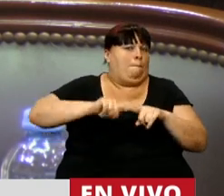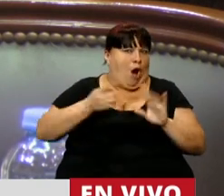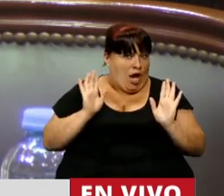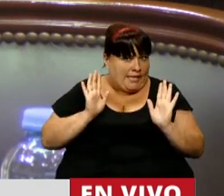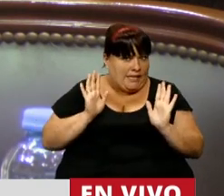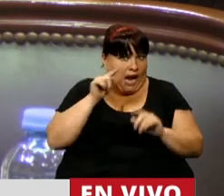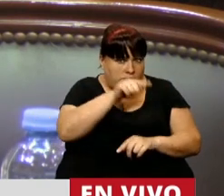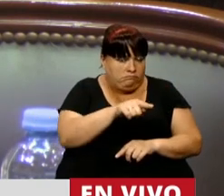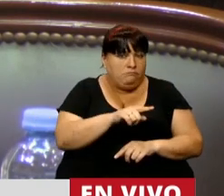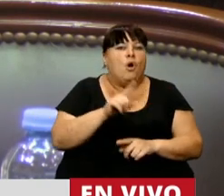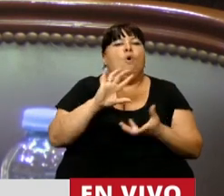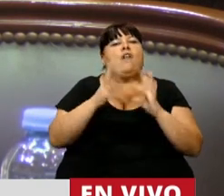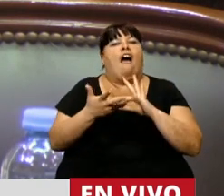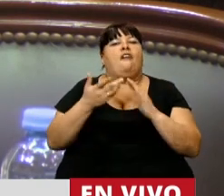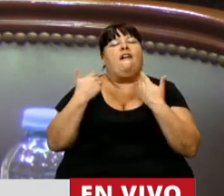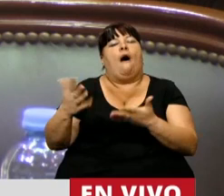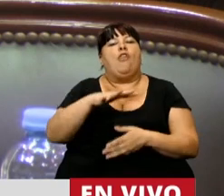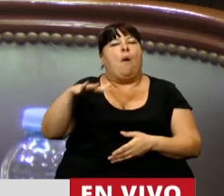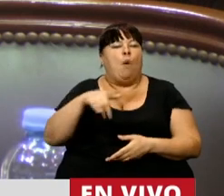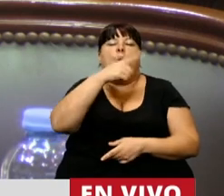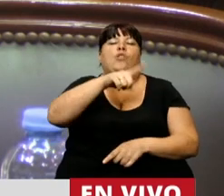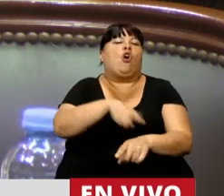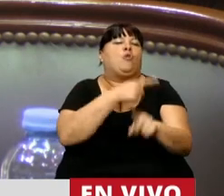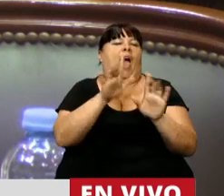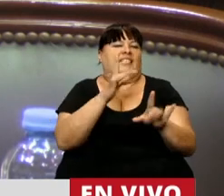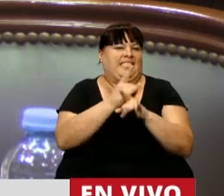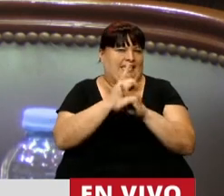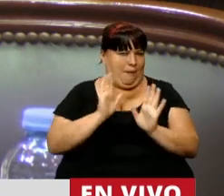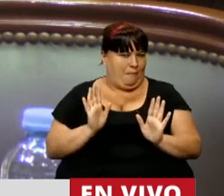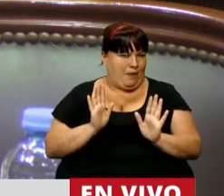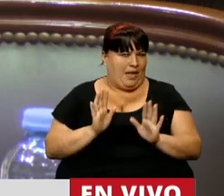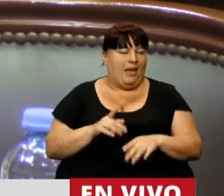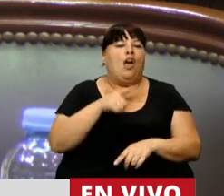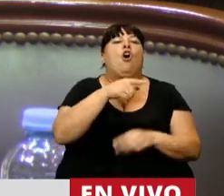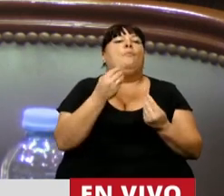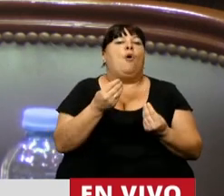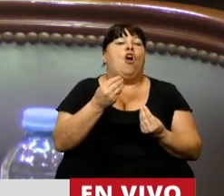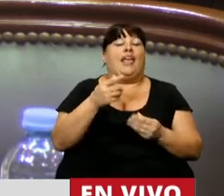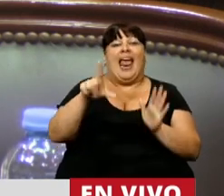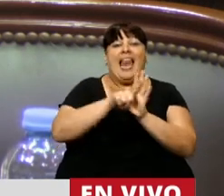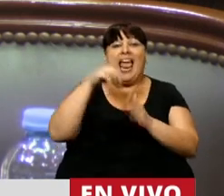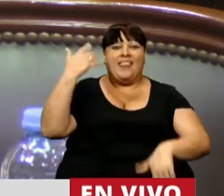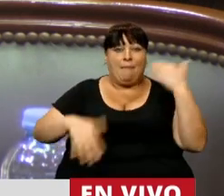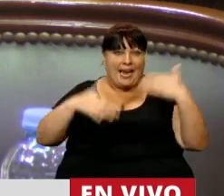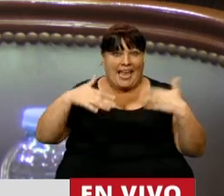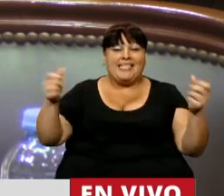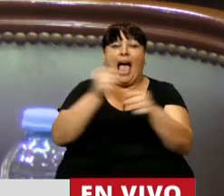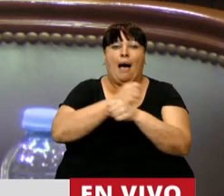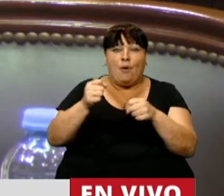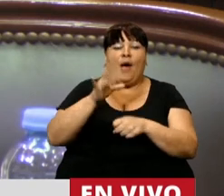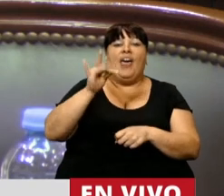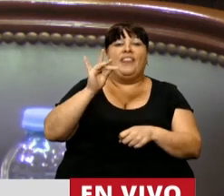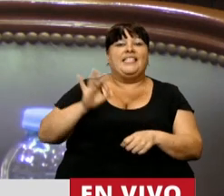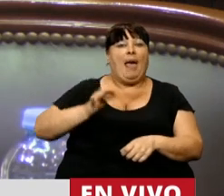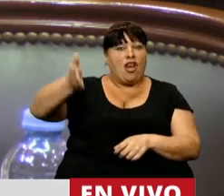política y una medida populista a la cual ustedes están acostumbrados. Y lo hacen porque con la ley de emergencia que sancionaron en diciembre